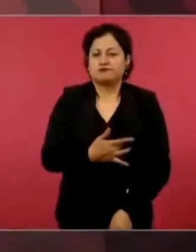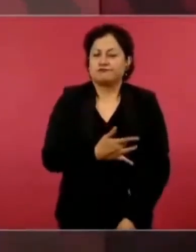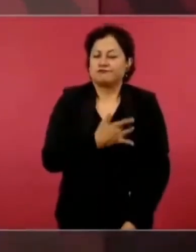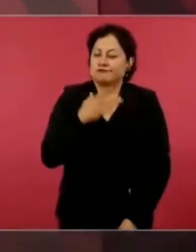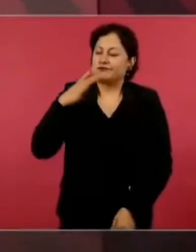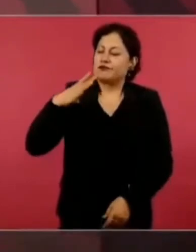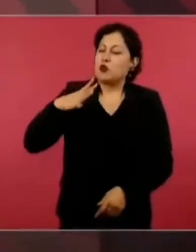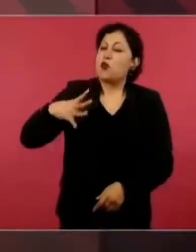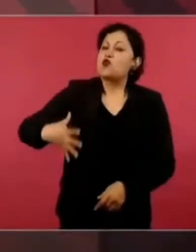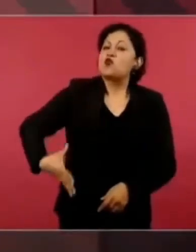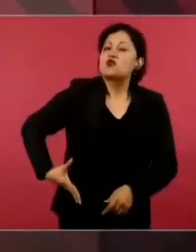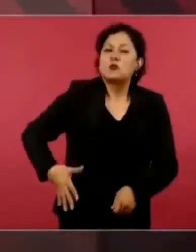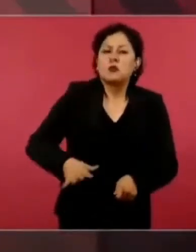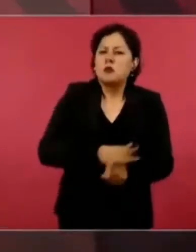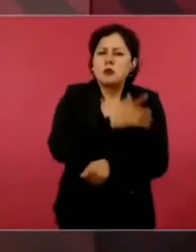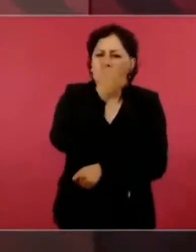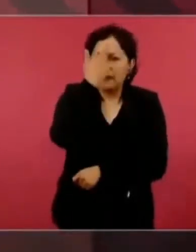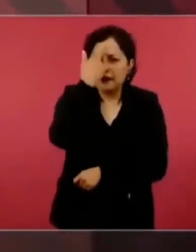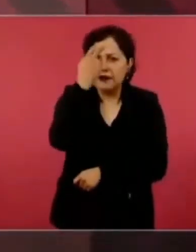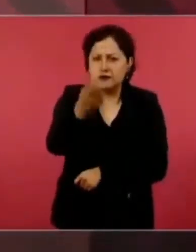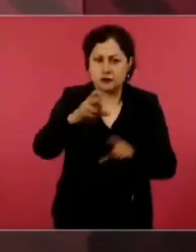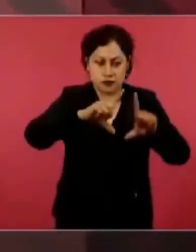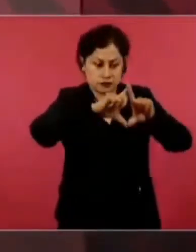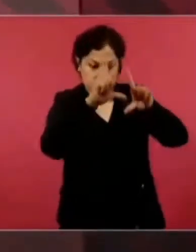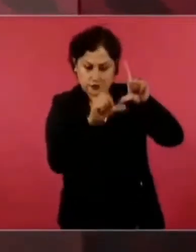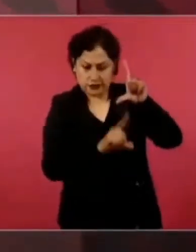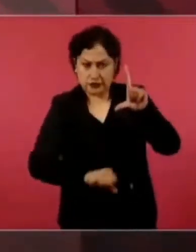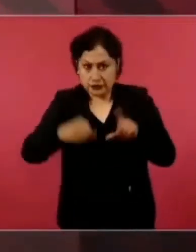familias en el país.